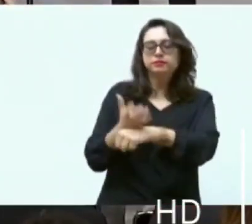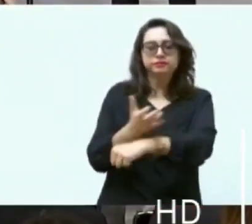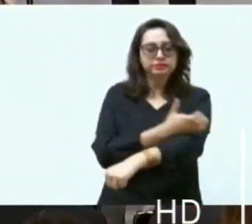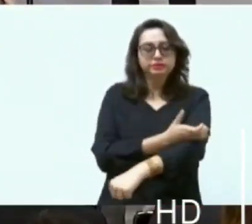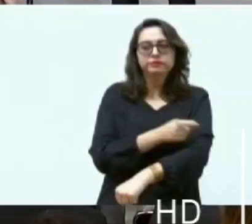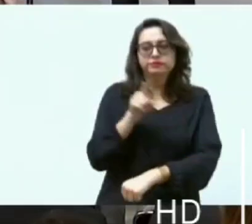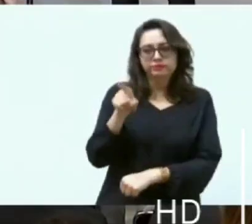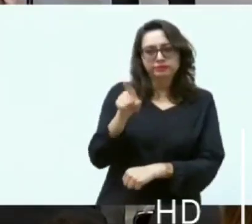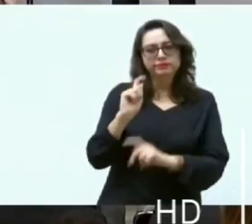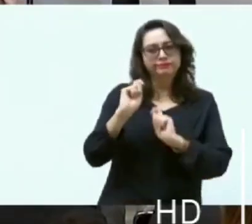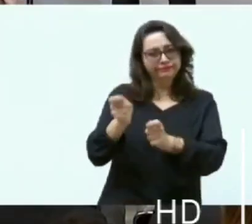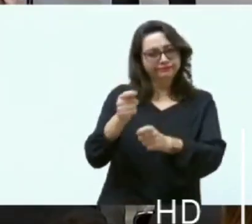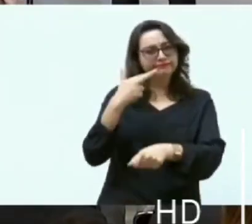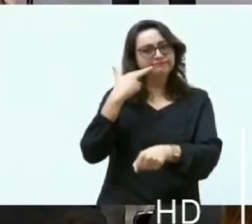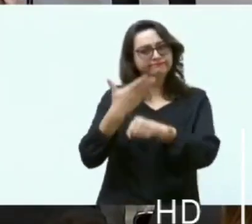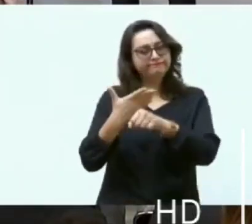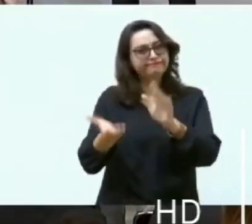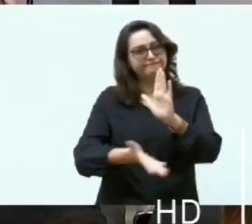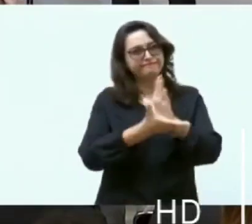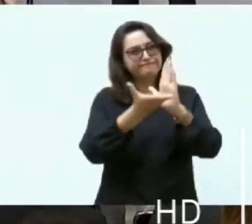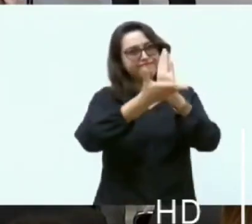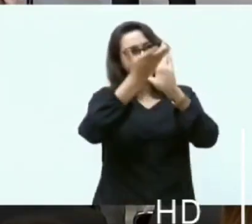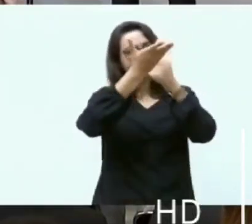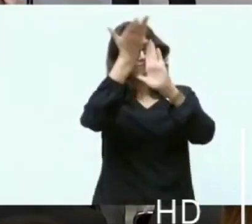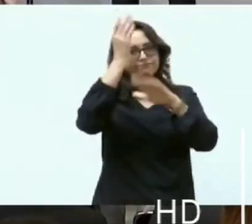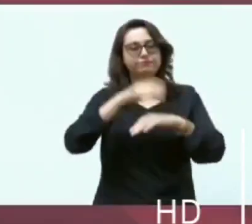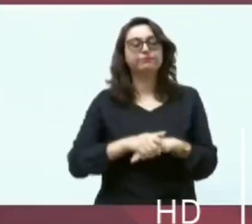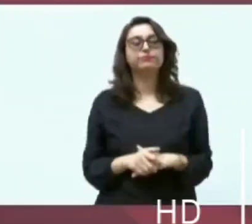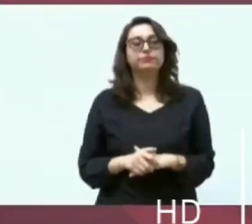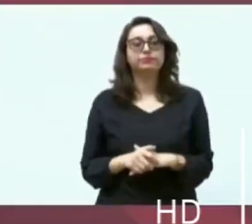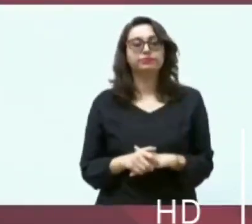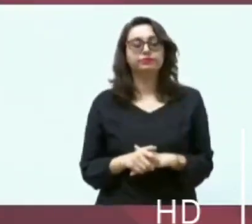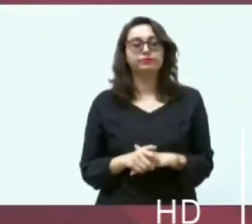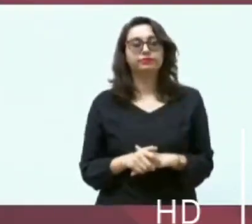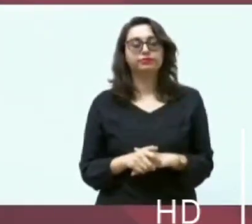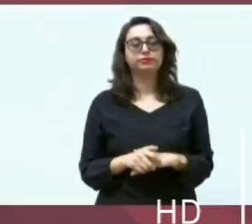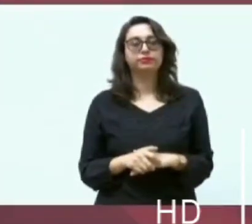secretario, y que deberá